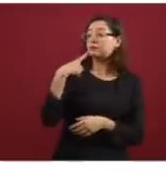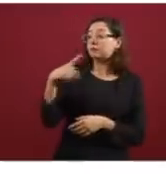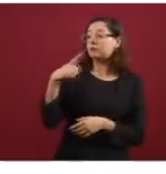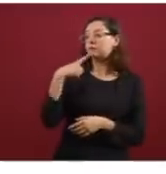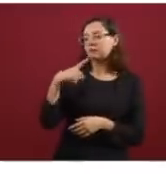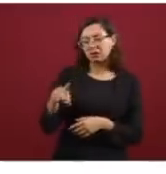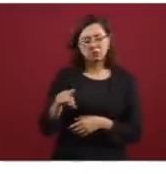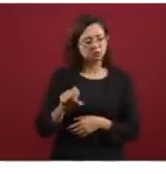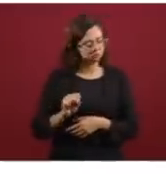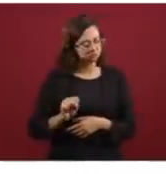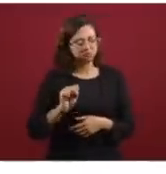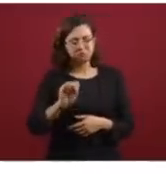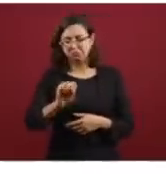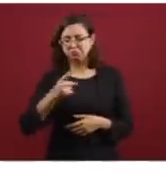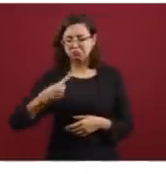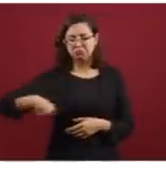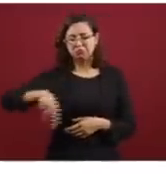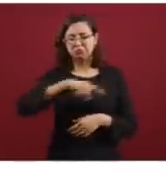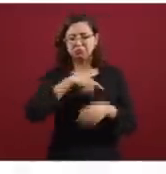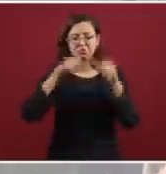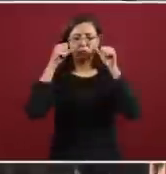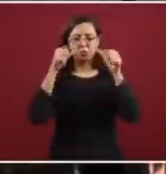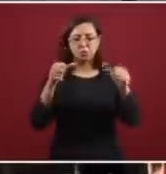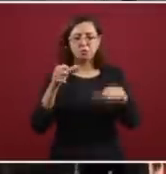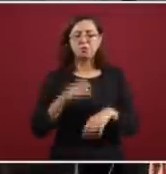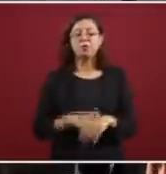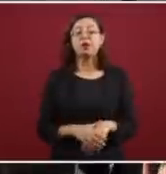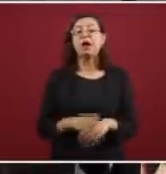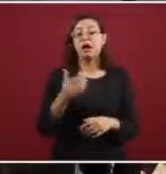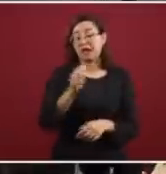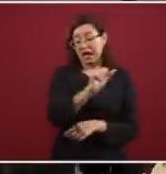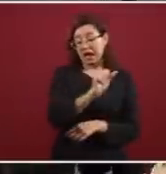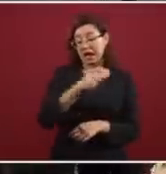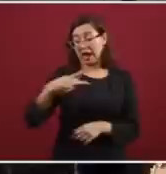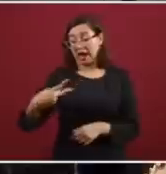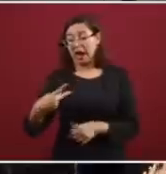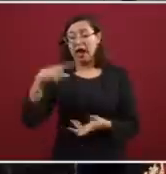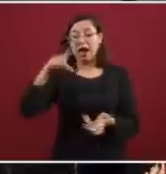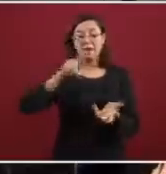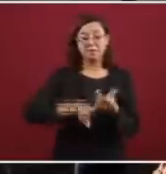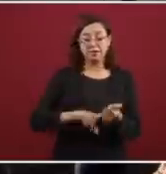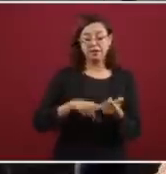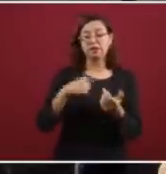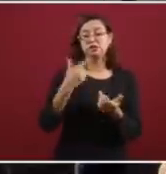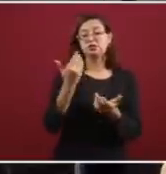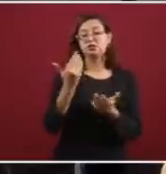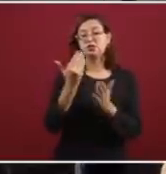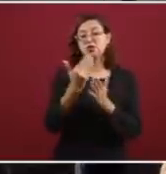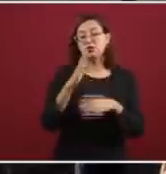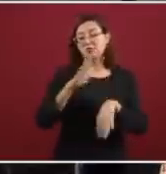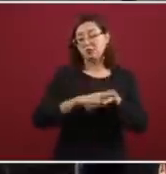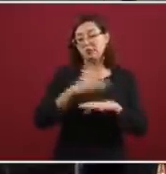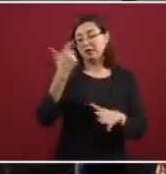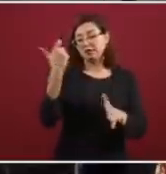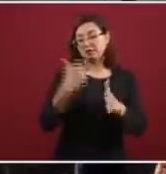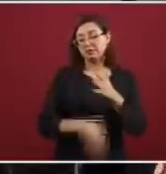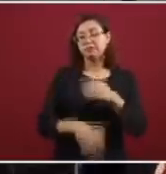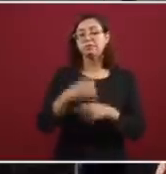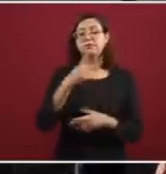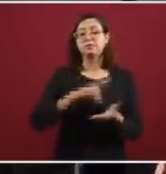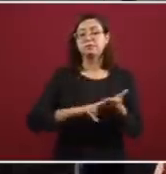a través de la app. El precio más bajo en la app, que no tome en cuenta el margen, la más barata para